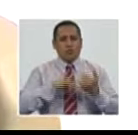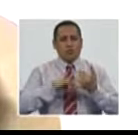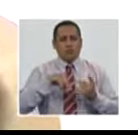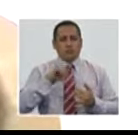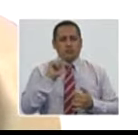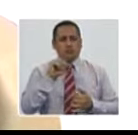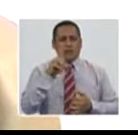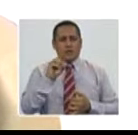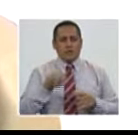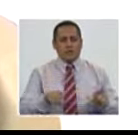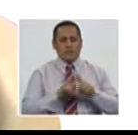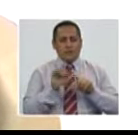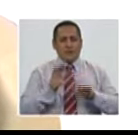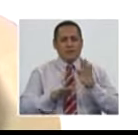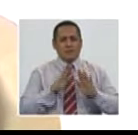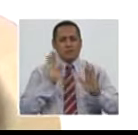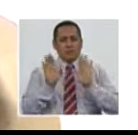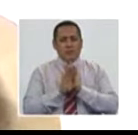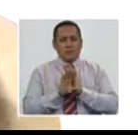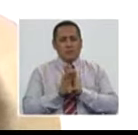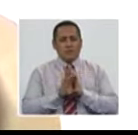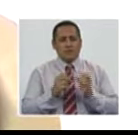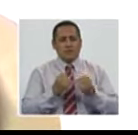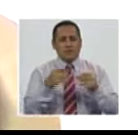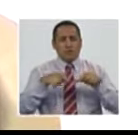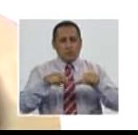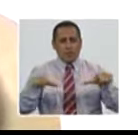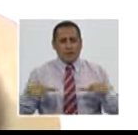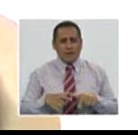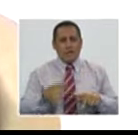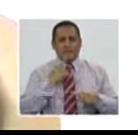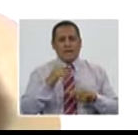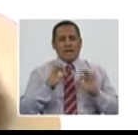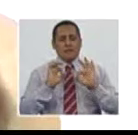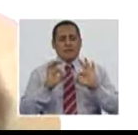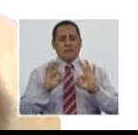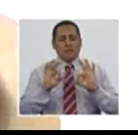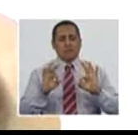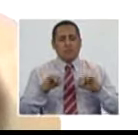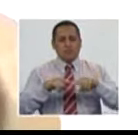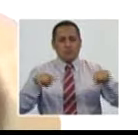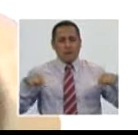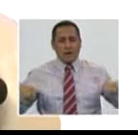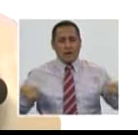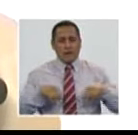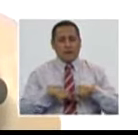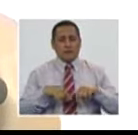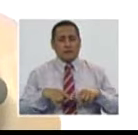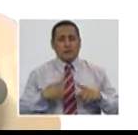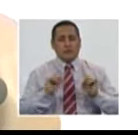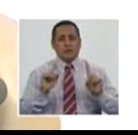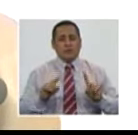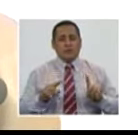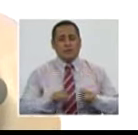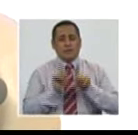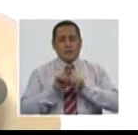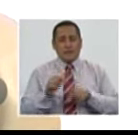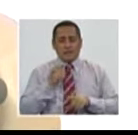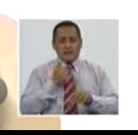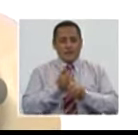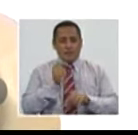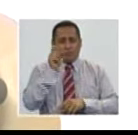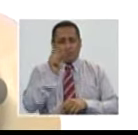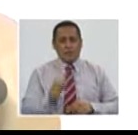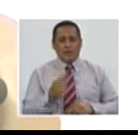a veces las este los locales están en el mismo espacio no pero es el